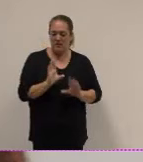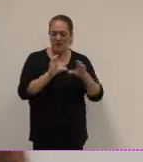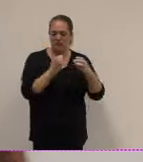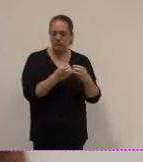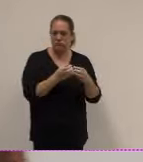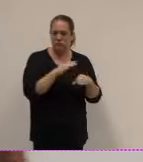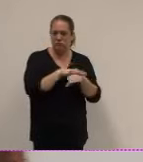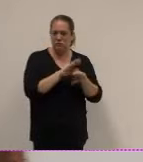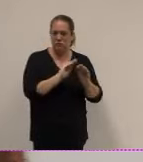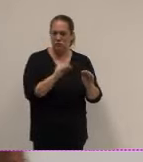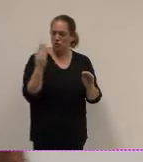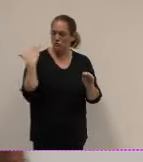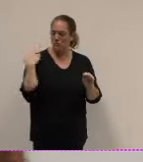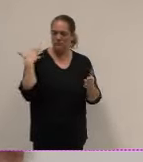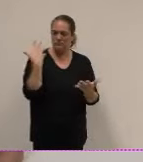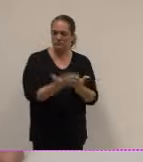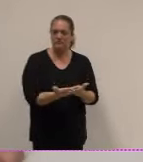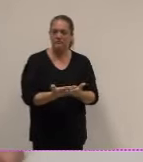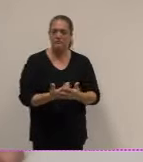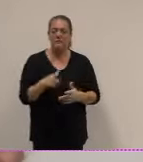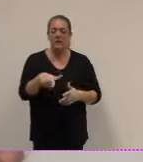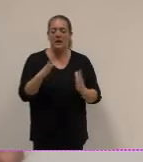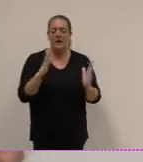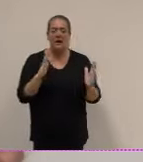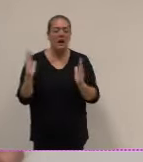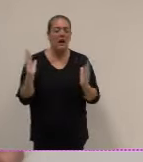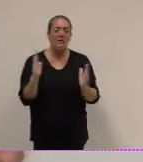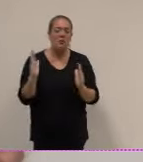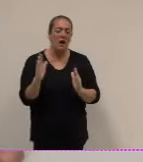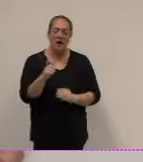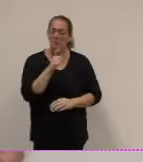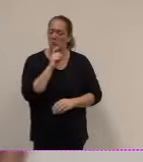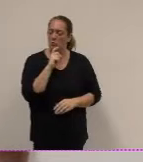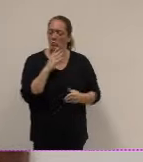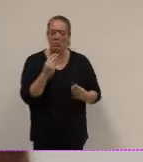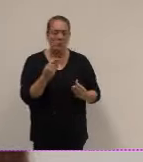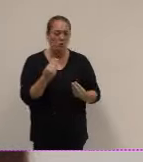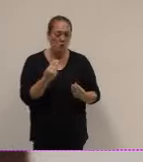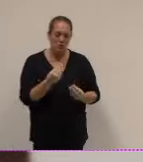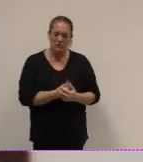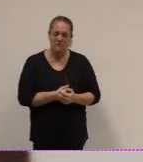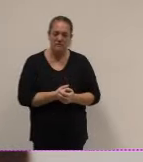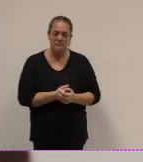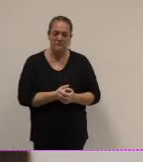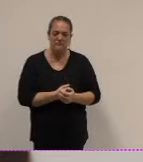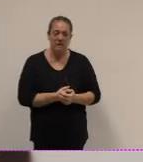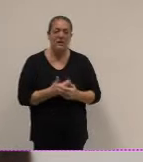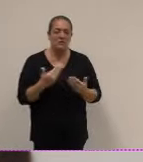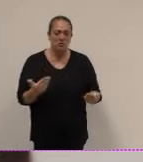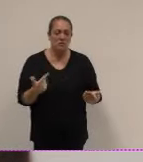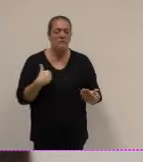sido una época muy complicada, muy difícil, y por tanto